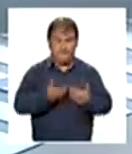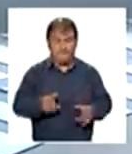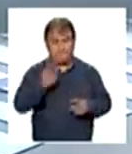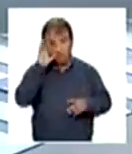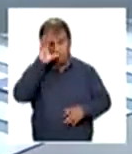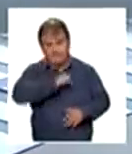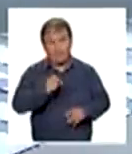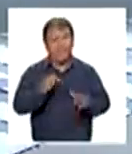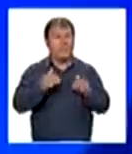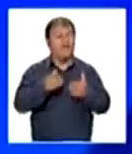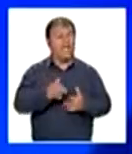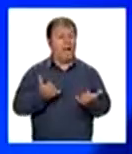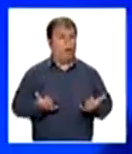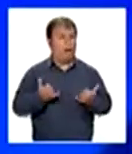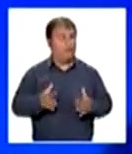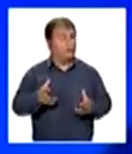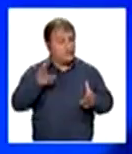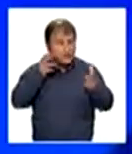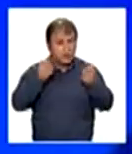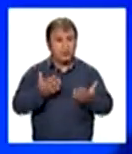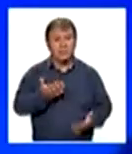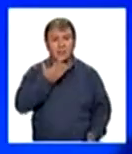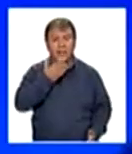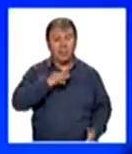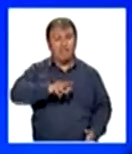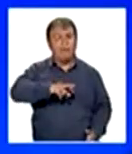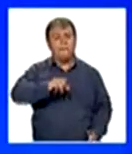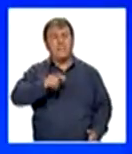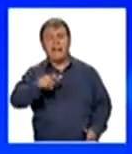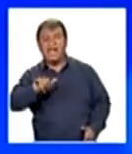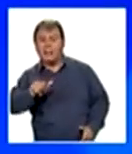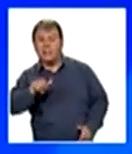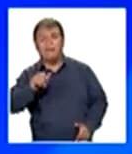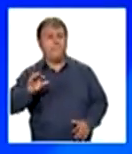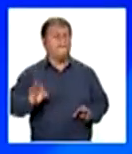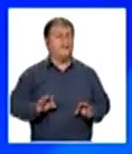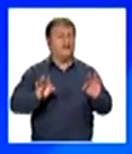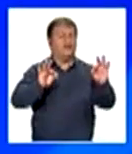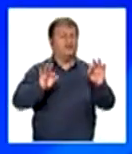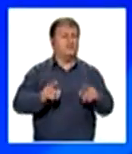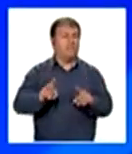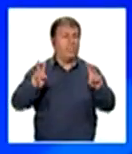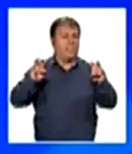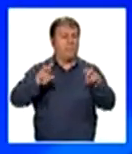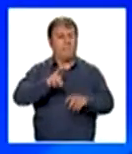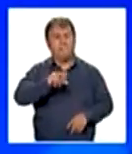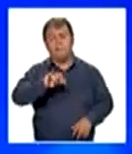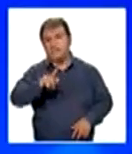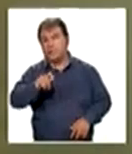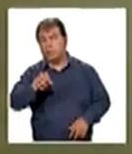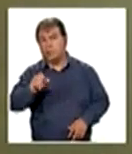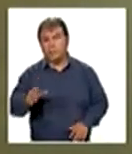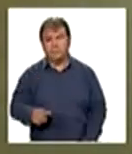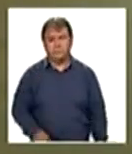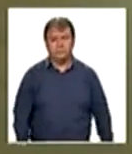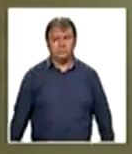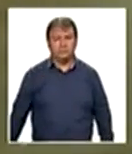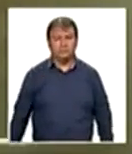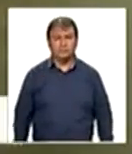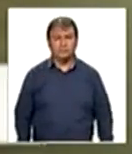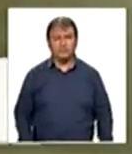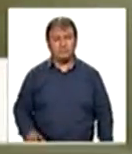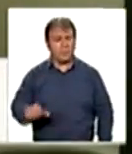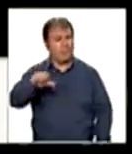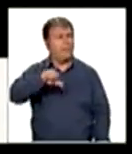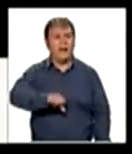lunes. Pero ahora vamos a escuchar a Mala y Peligrosa, el nuevo tema de Bad Bunny y el salsero Víctor Manuel. Mala,